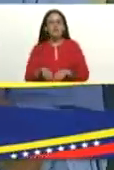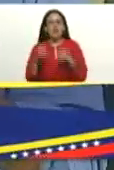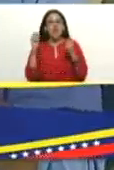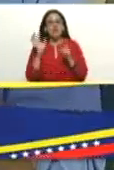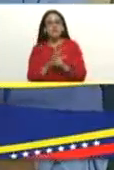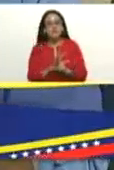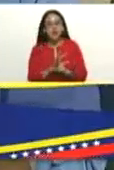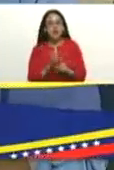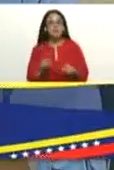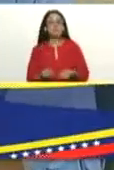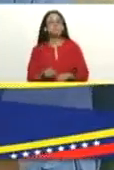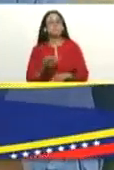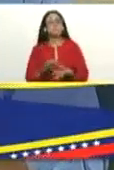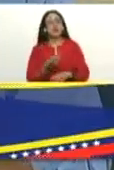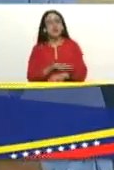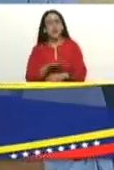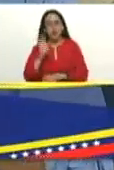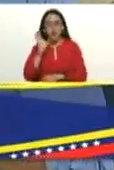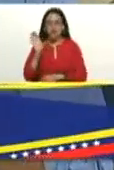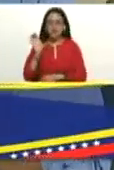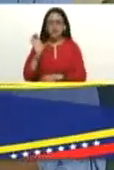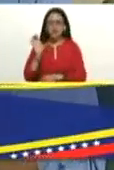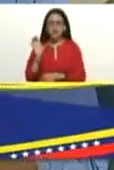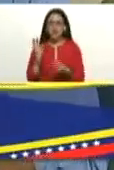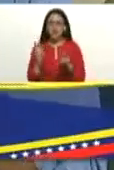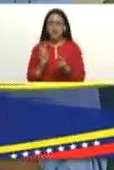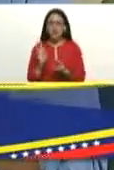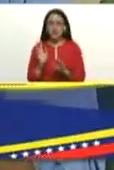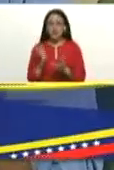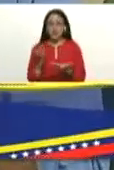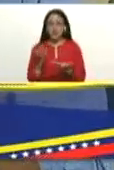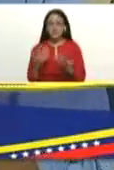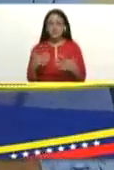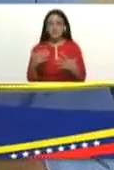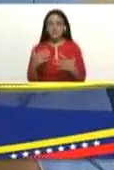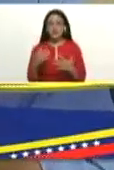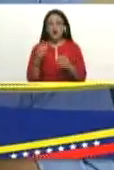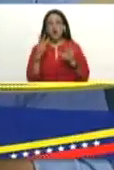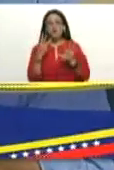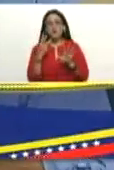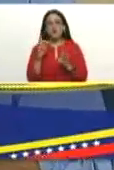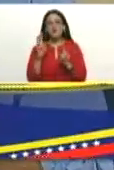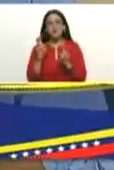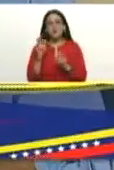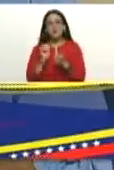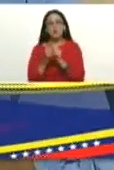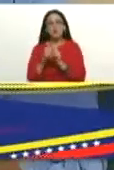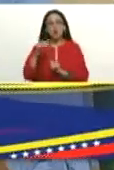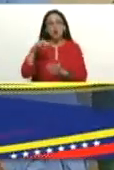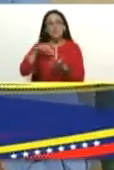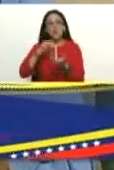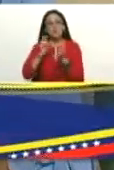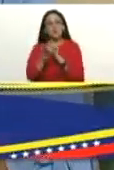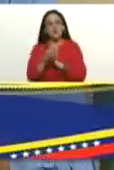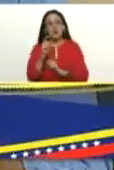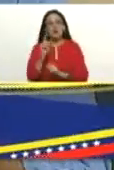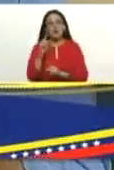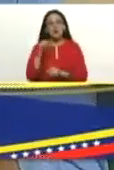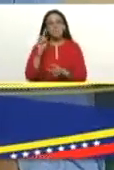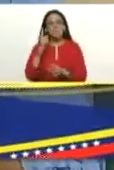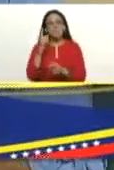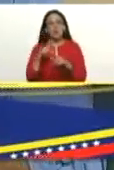el peor estado, presidente, desde el punto de vista, no el peor, pero uno en el octavo lugar deportivo. Hoy Miranda es el primer lugar a nivel deportivo.